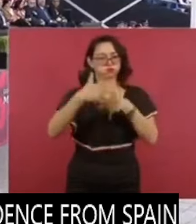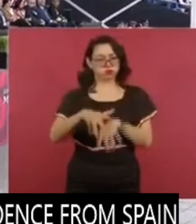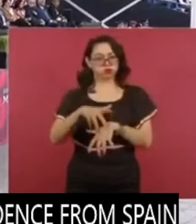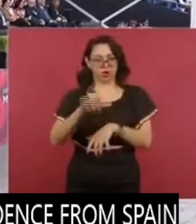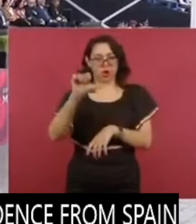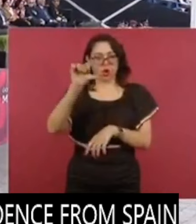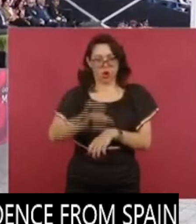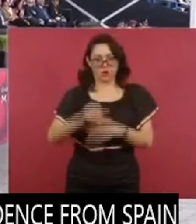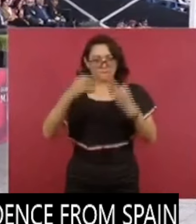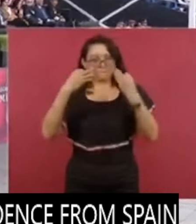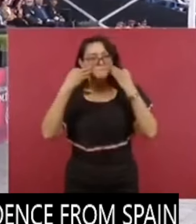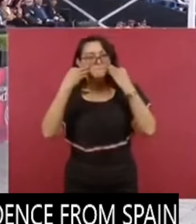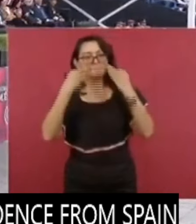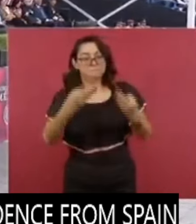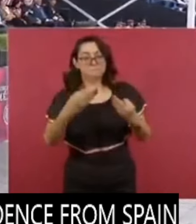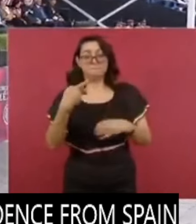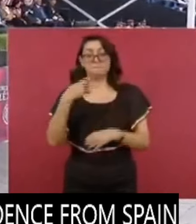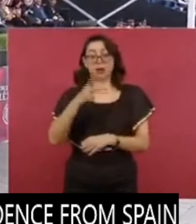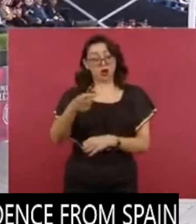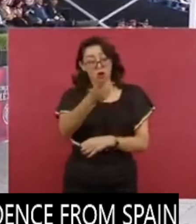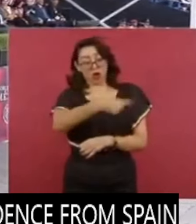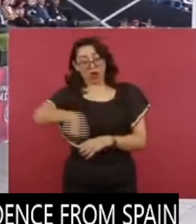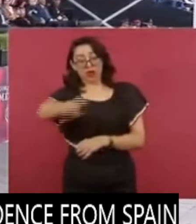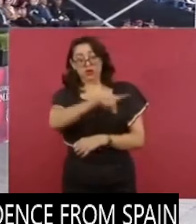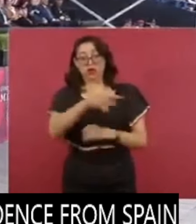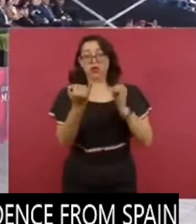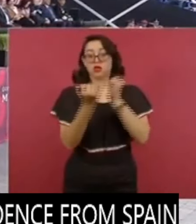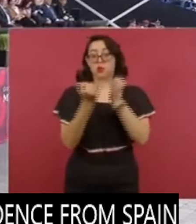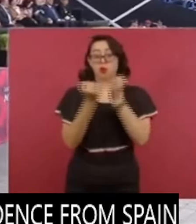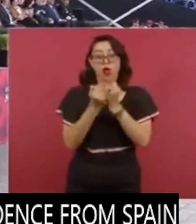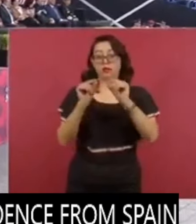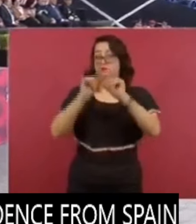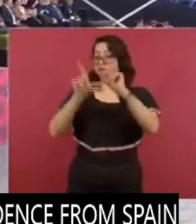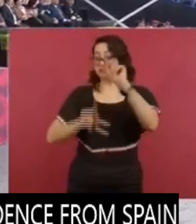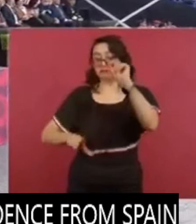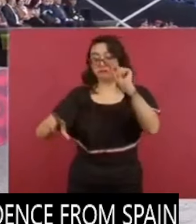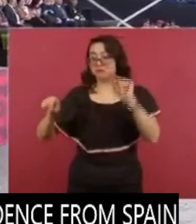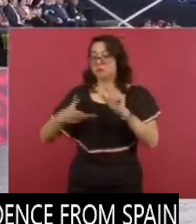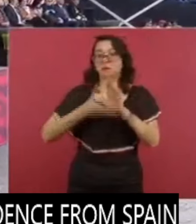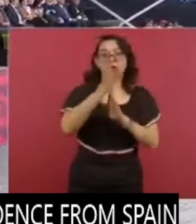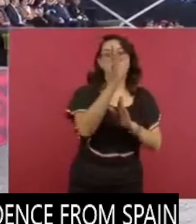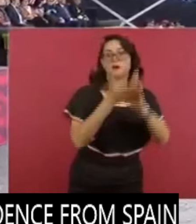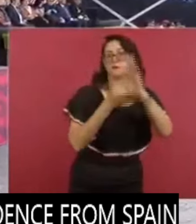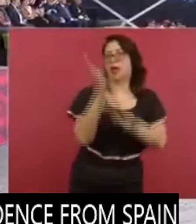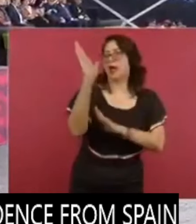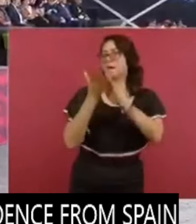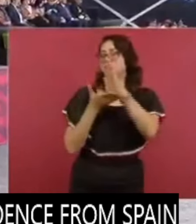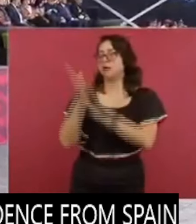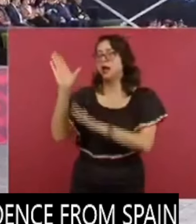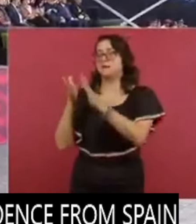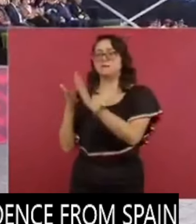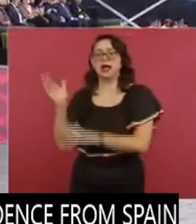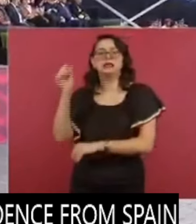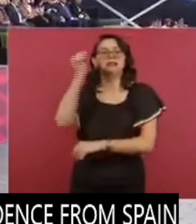toda situación donde esté en riesgo la ciudadanía, en las emergencias de cualquier tipo, pero